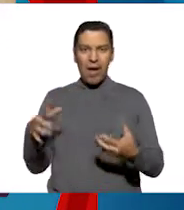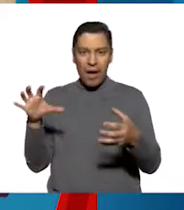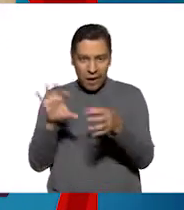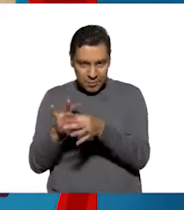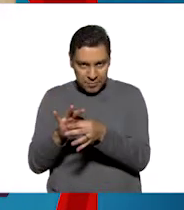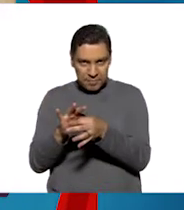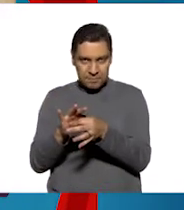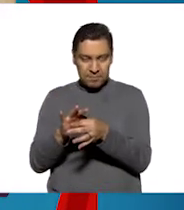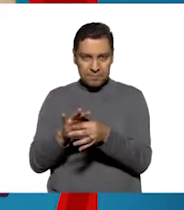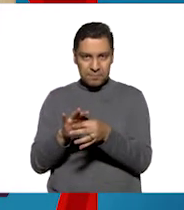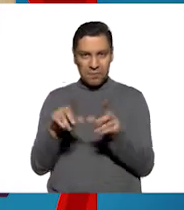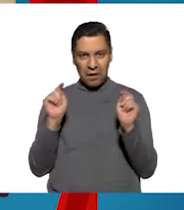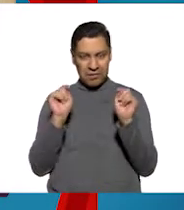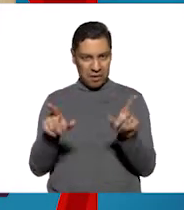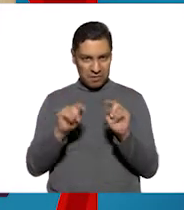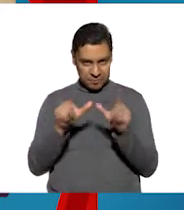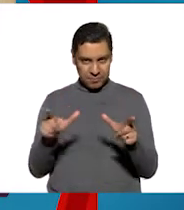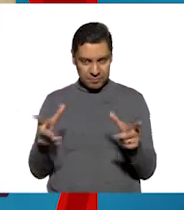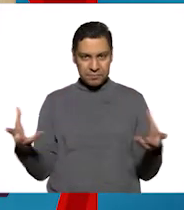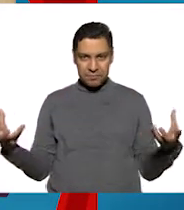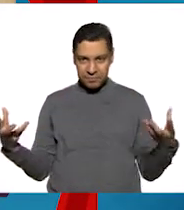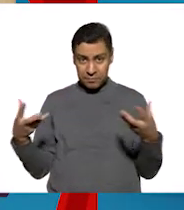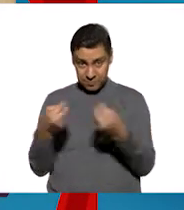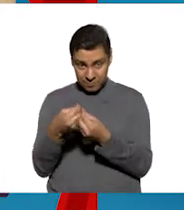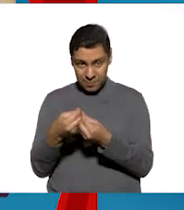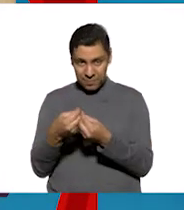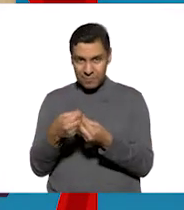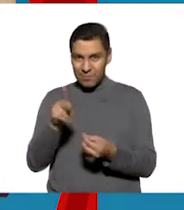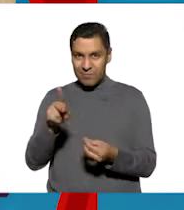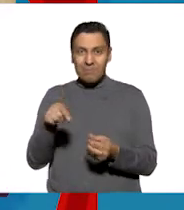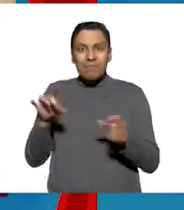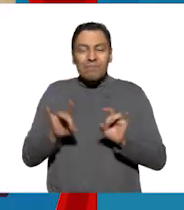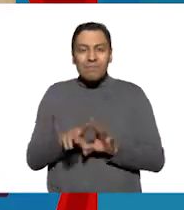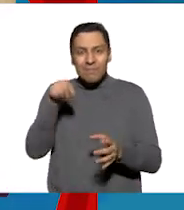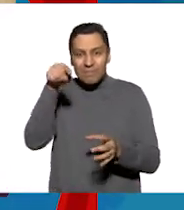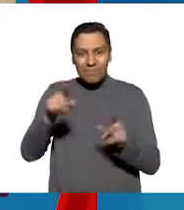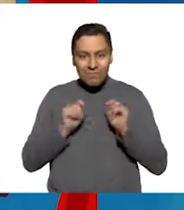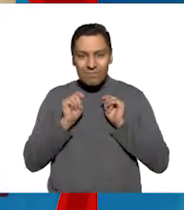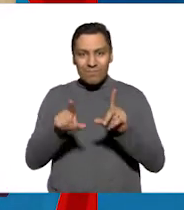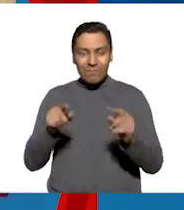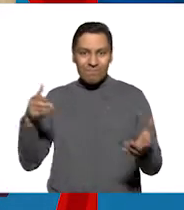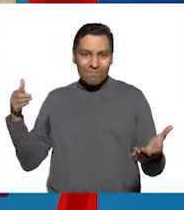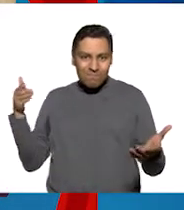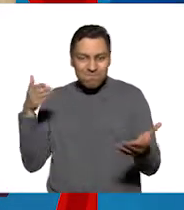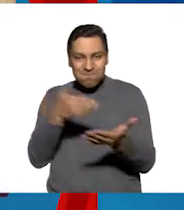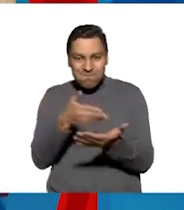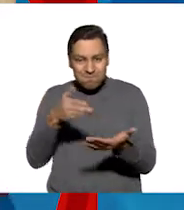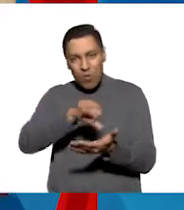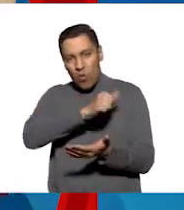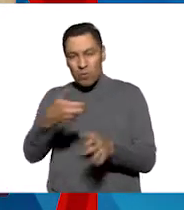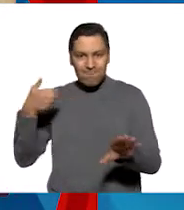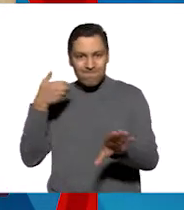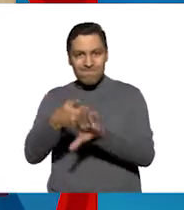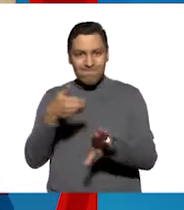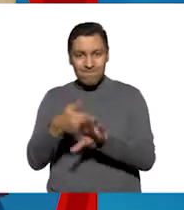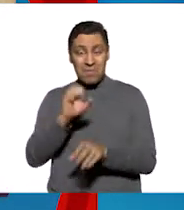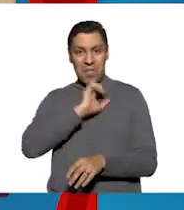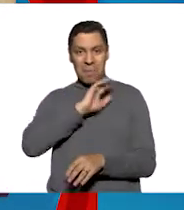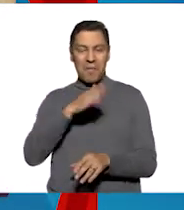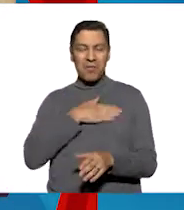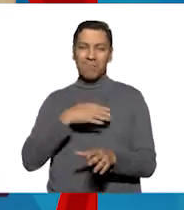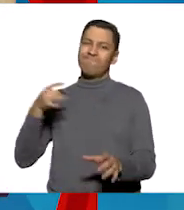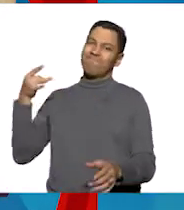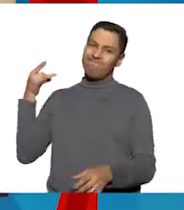mexicas. Pero en Tlaxcala, Cortés y su ejército fueron atacados. Sin embargo, los españoles vencieron debido a